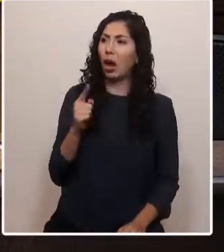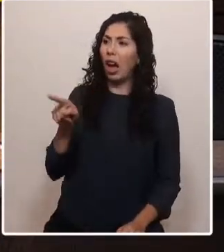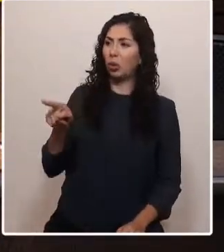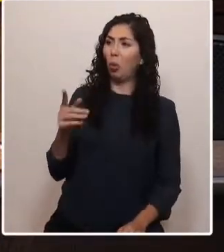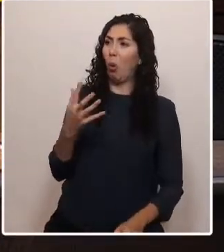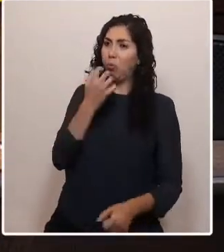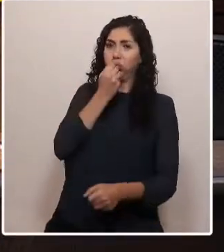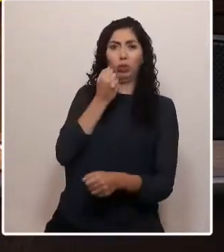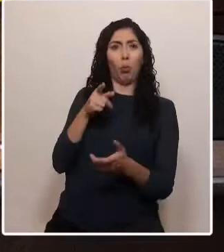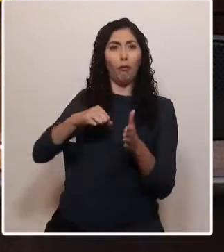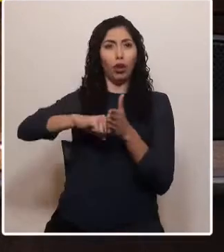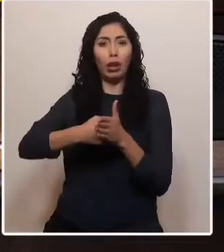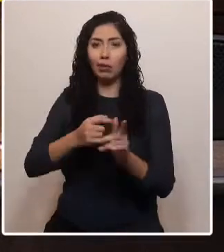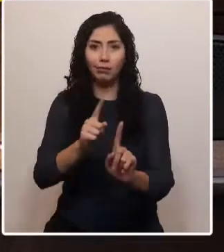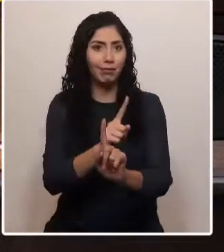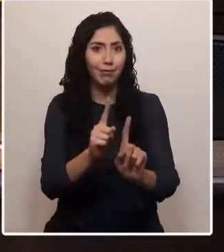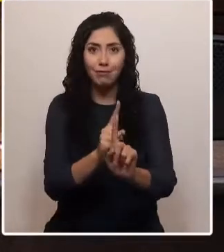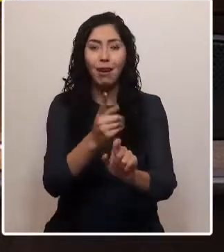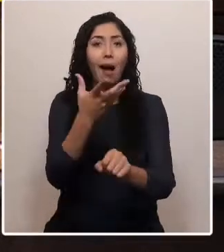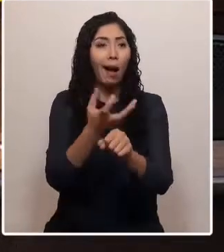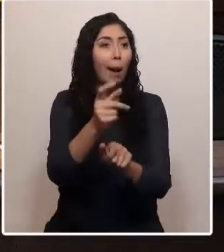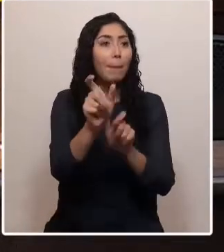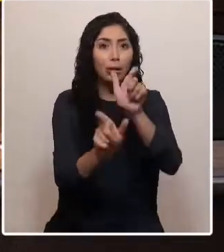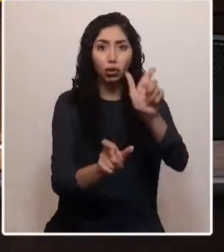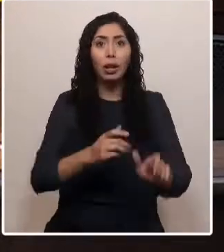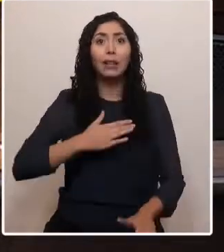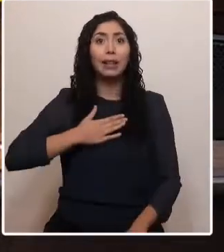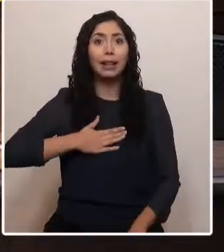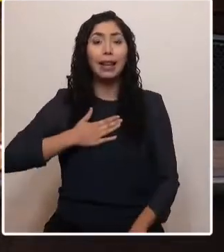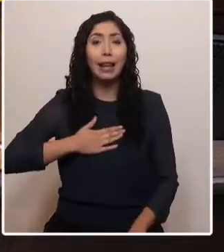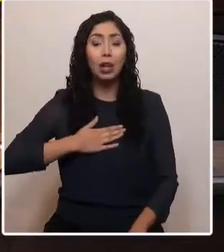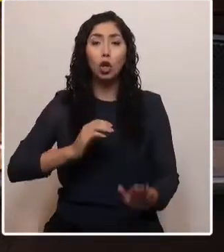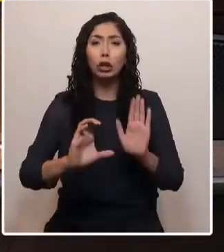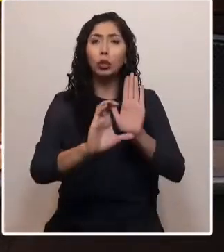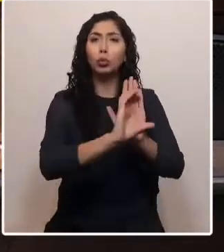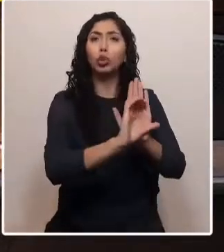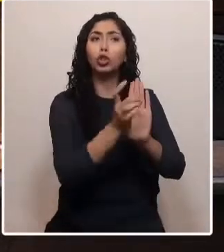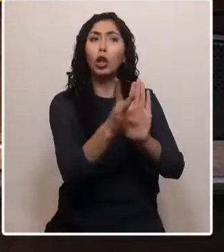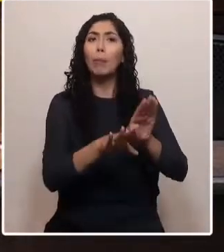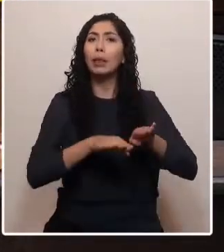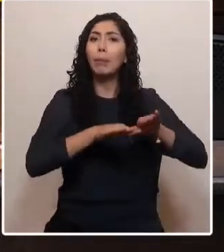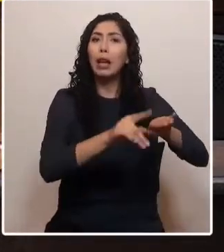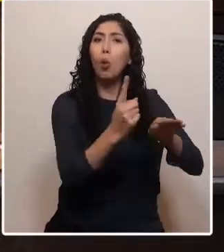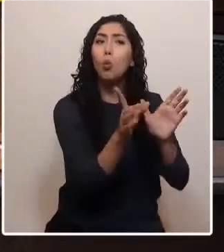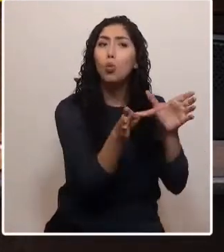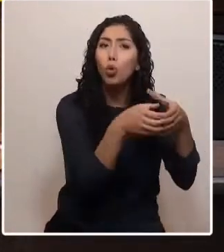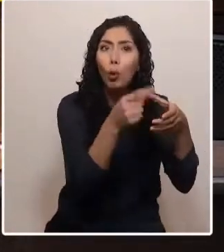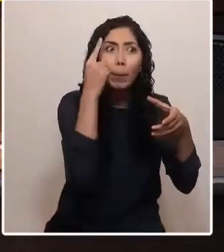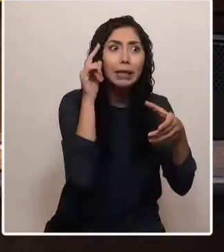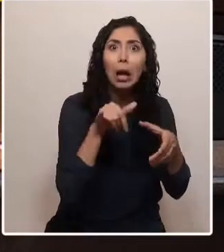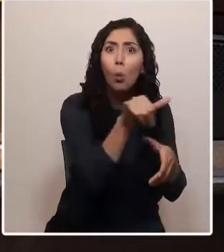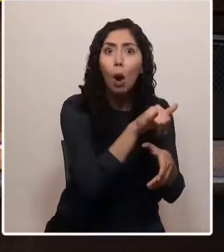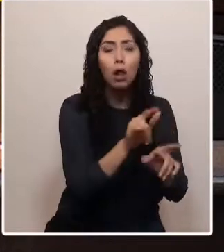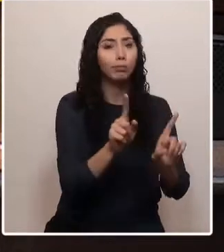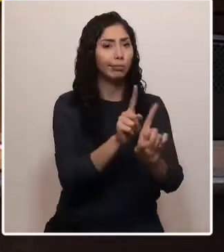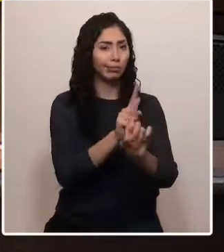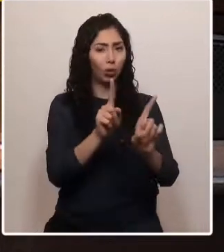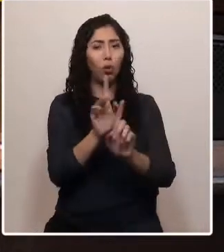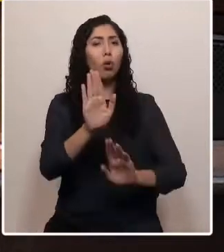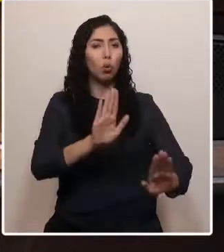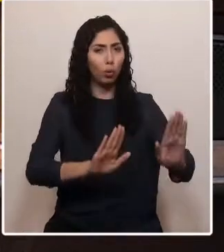Hay constituyentes aquí que quieren una convención monopensante. No caigamos más en eso. Cuidemos en eso la